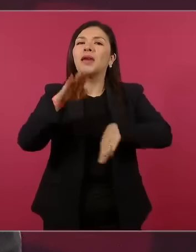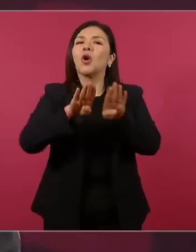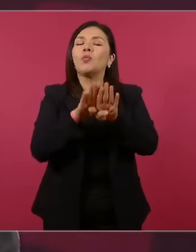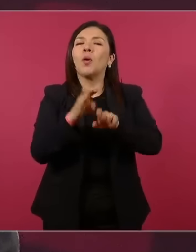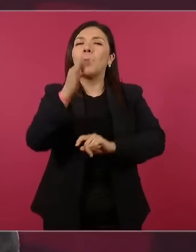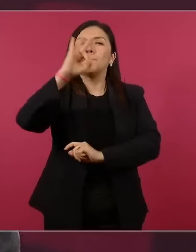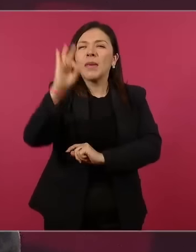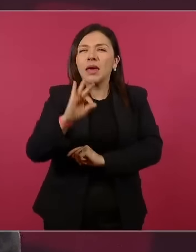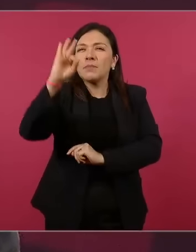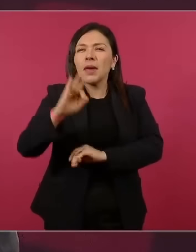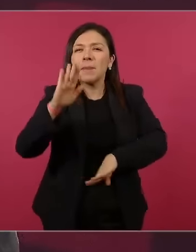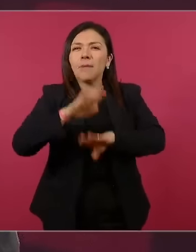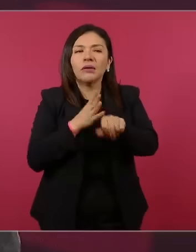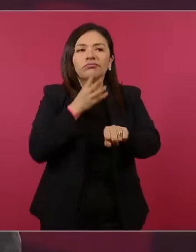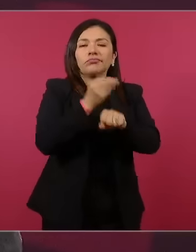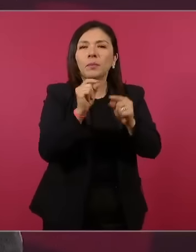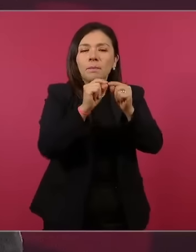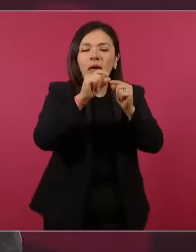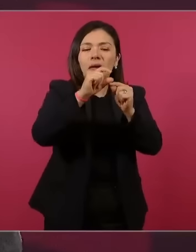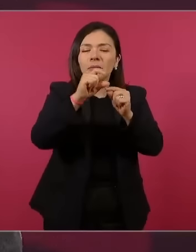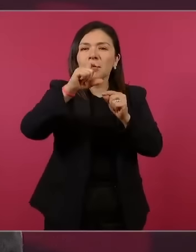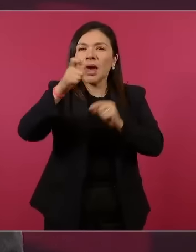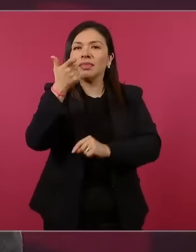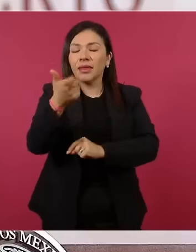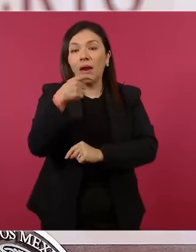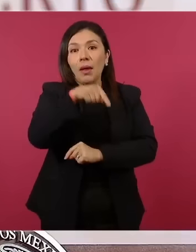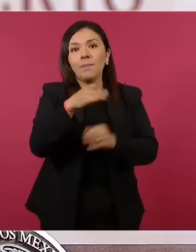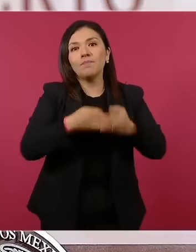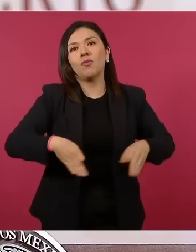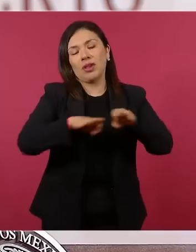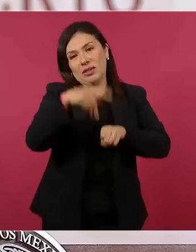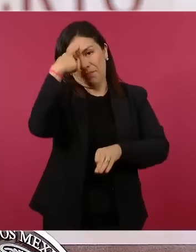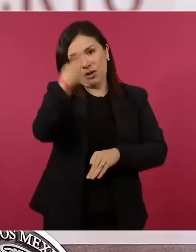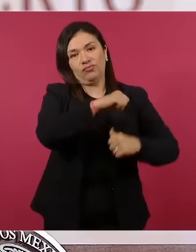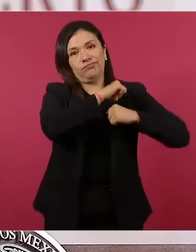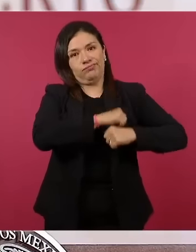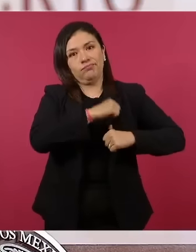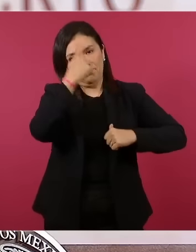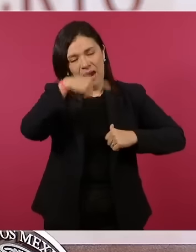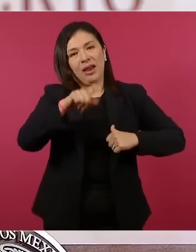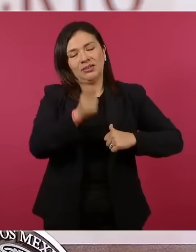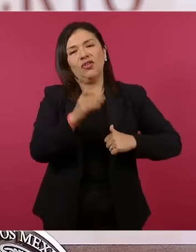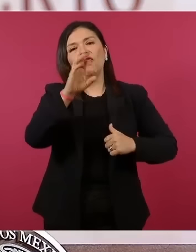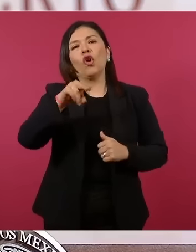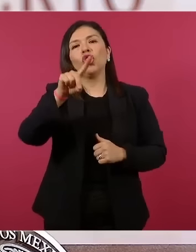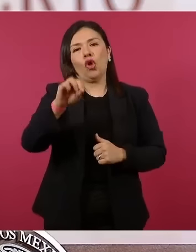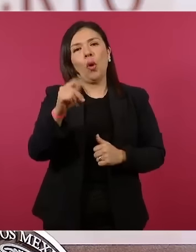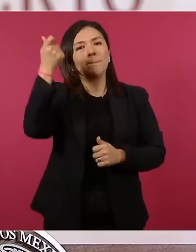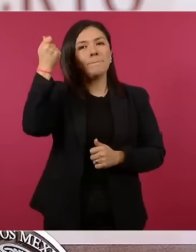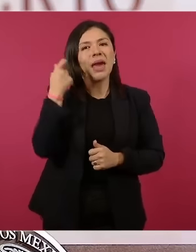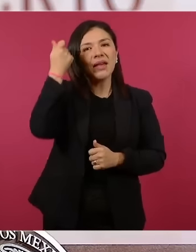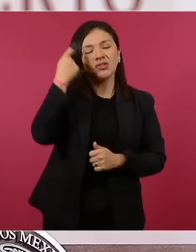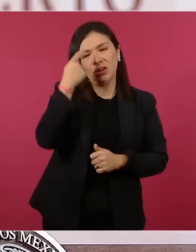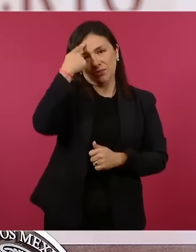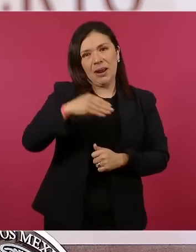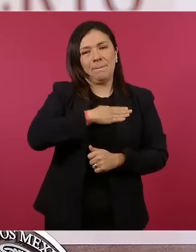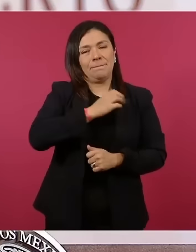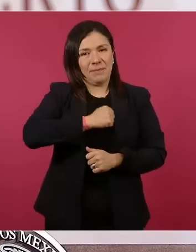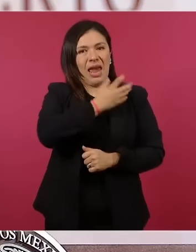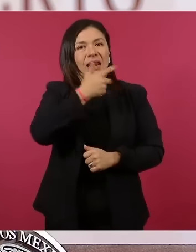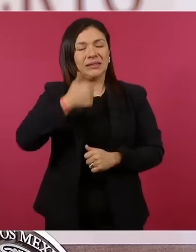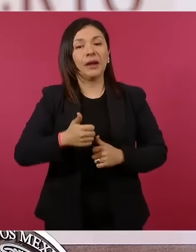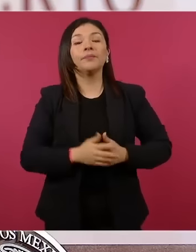susceptibles de formar parte del patrimonio del propio fideicomiso y de este fondo de pensiones para el bienestar.